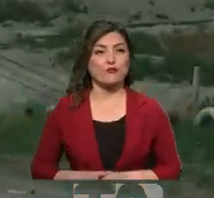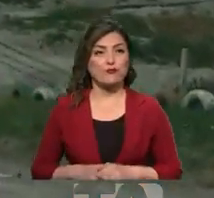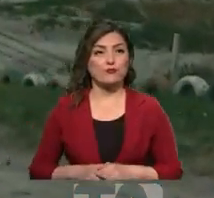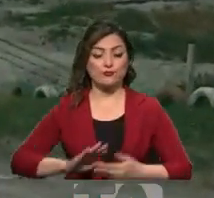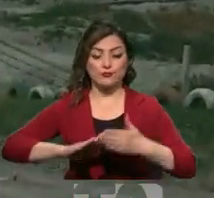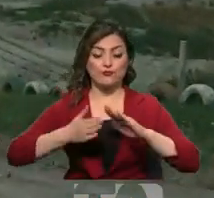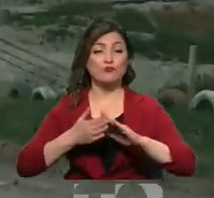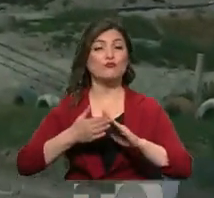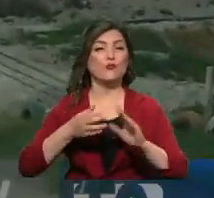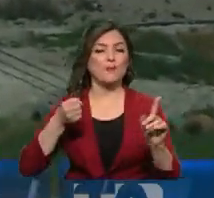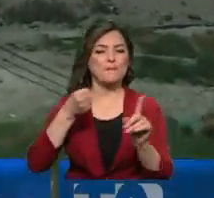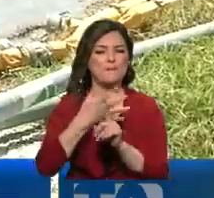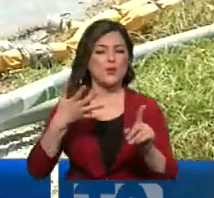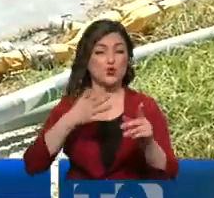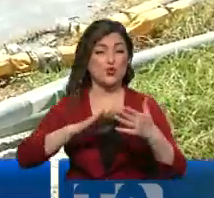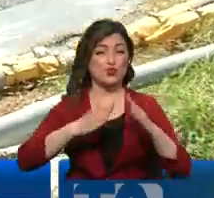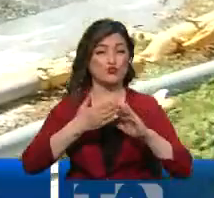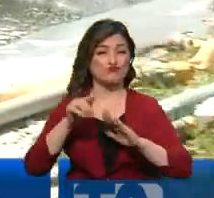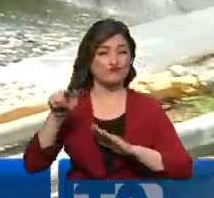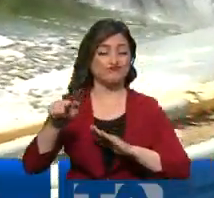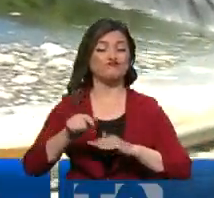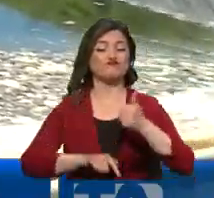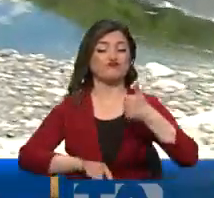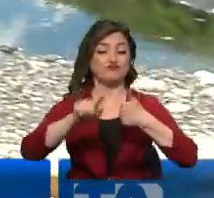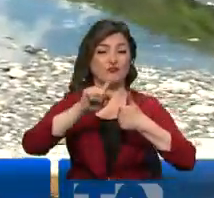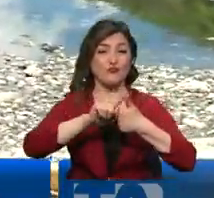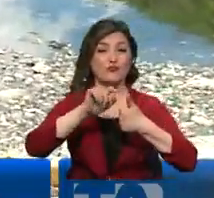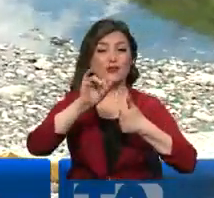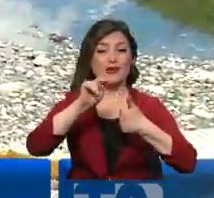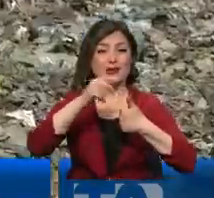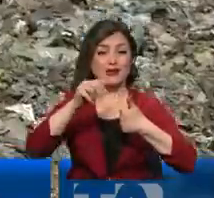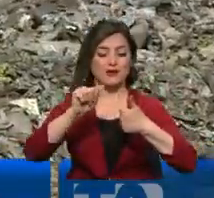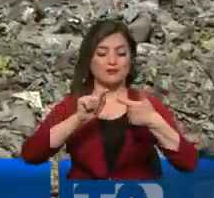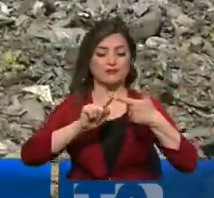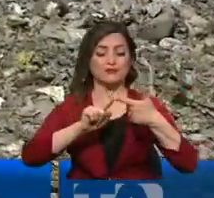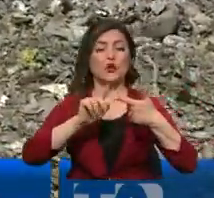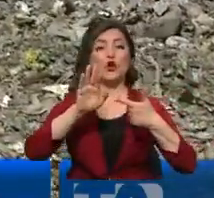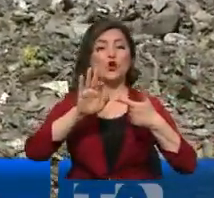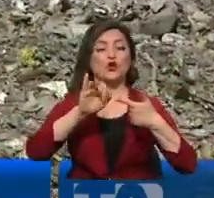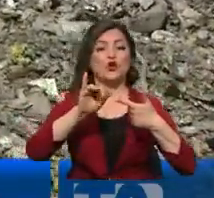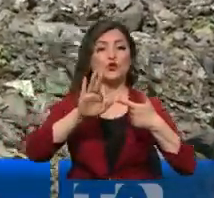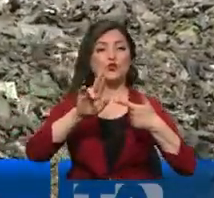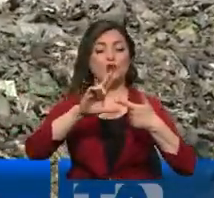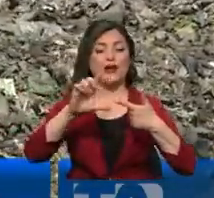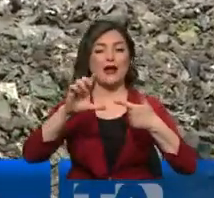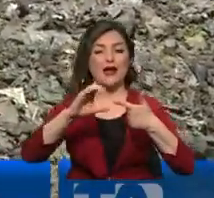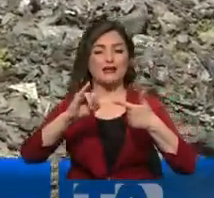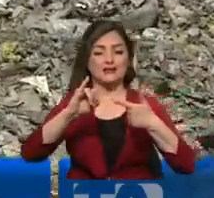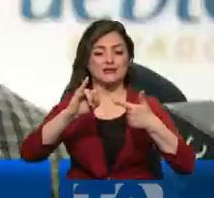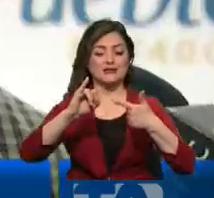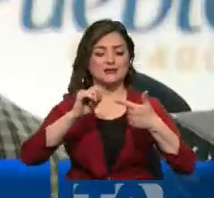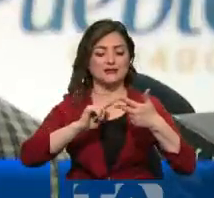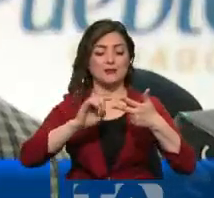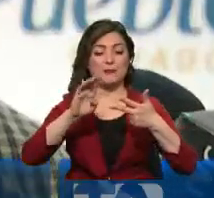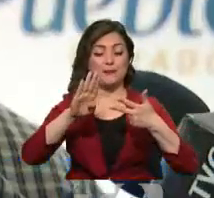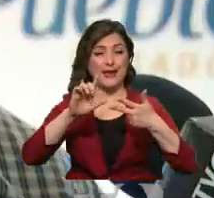que estarían siendo afectadas por la contaminación con lixiviados son El Inga Abajo, Itulcachi, El Belén y Santa Anita.